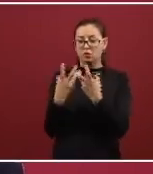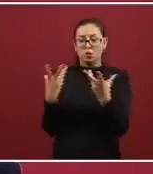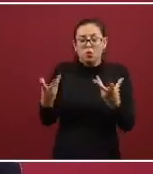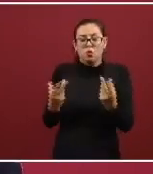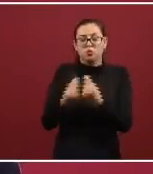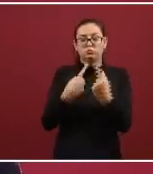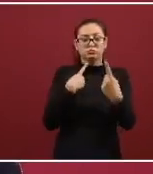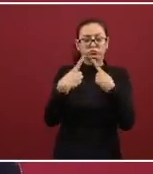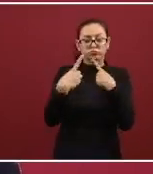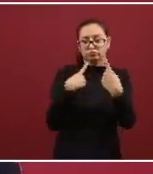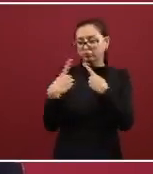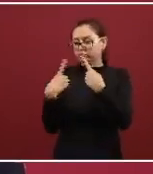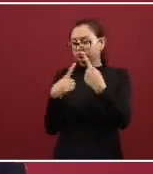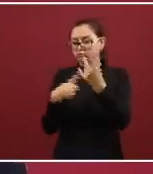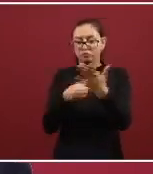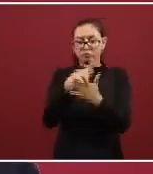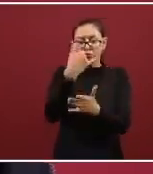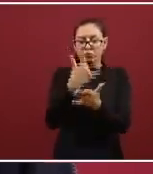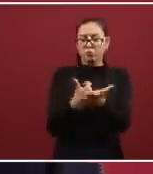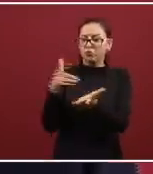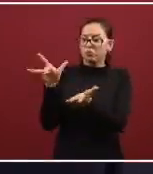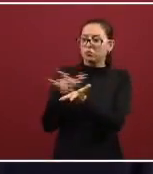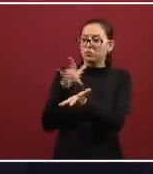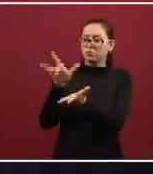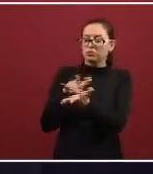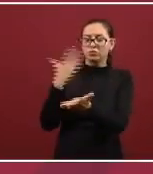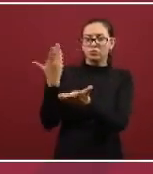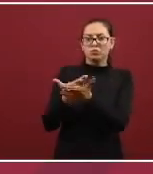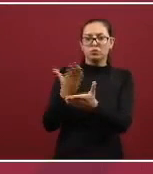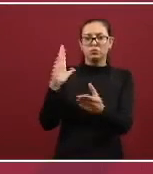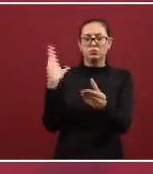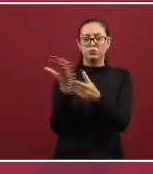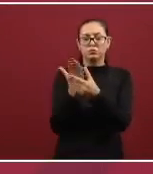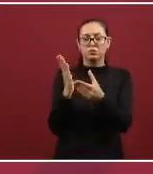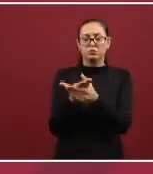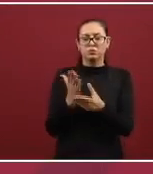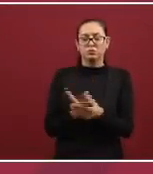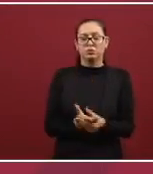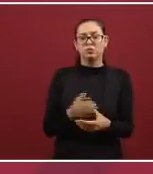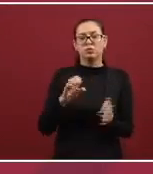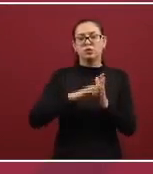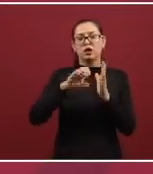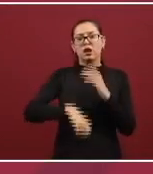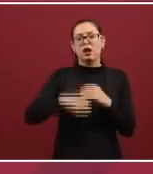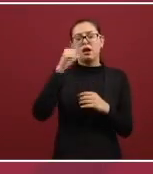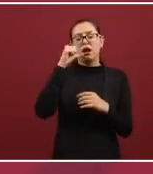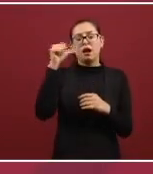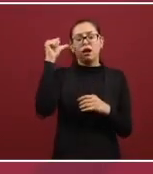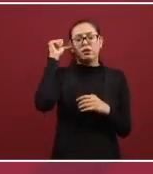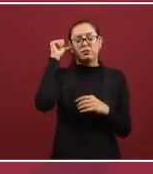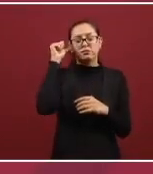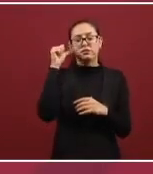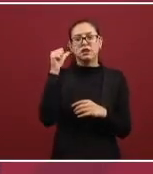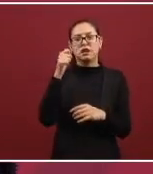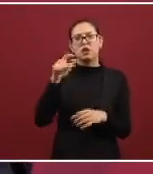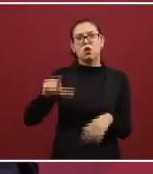de los proyectos. Por ejemplo, ayer ya el de gobernador